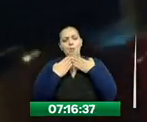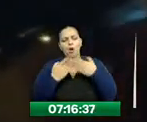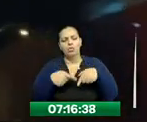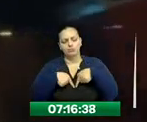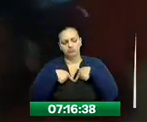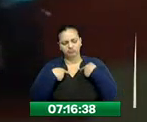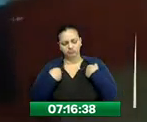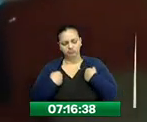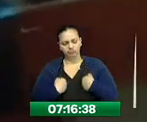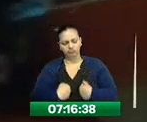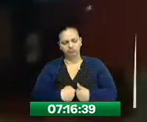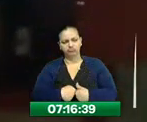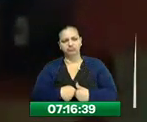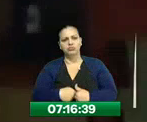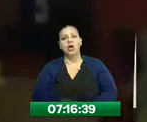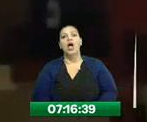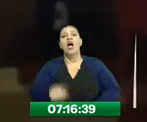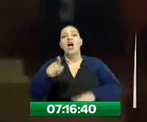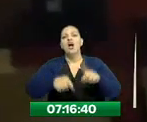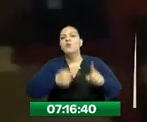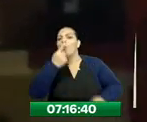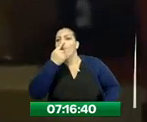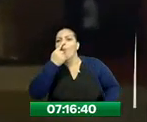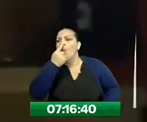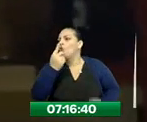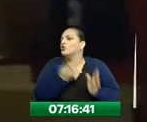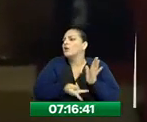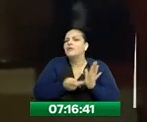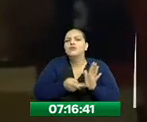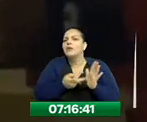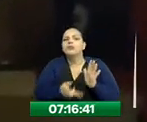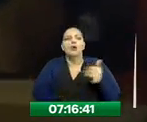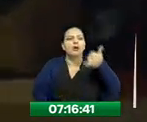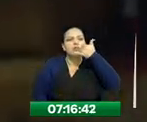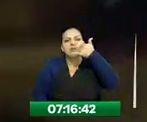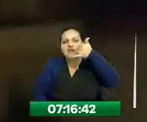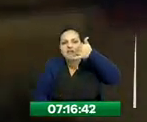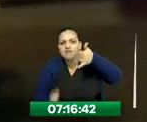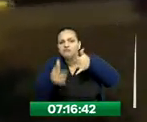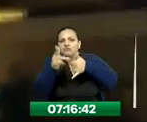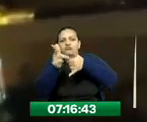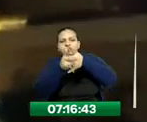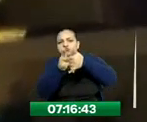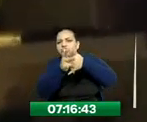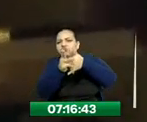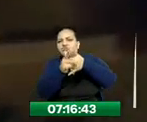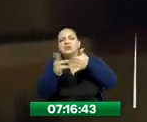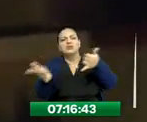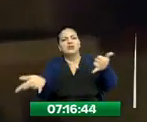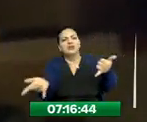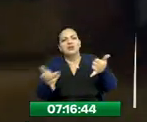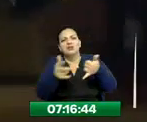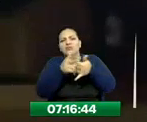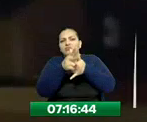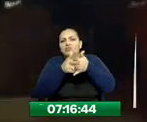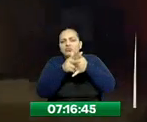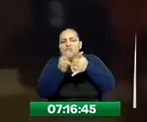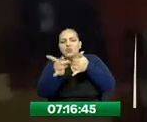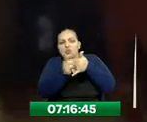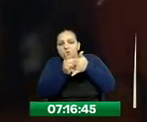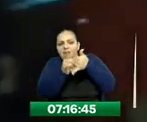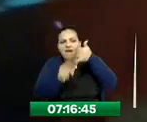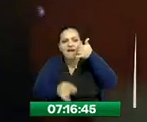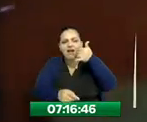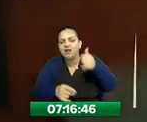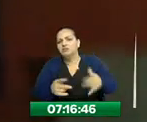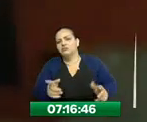por la novelería, por el morbo, sino que van por la intención, con el sano deseo de ayudar al que está caído en este momento. Y